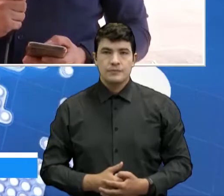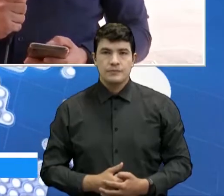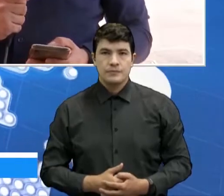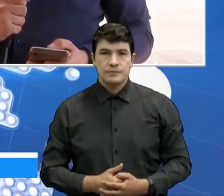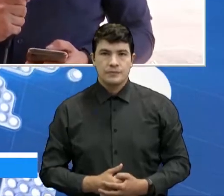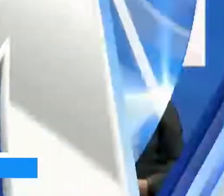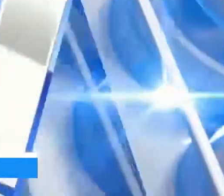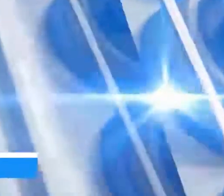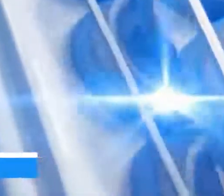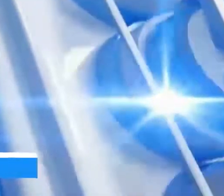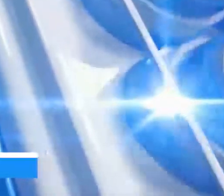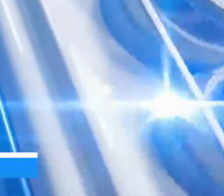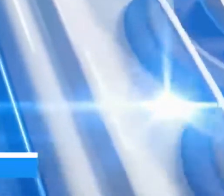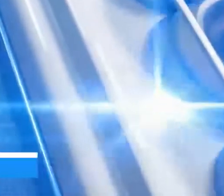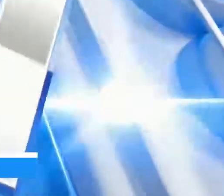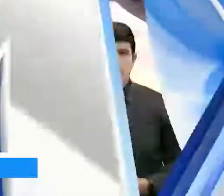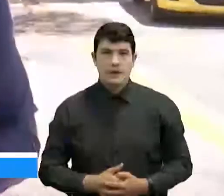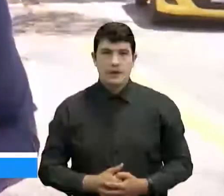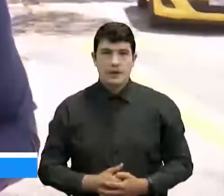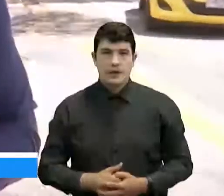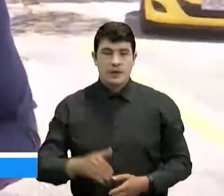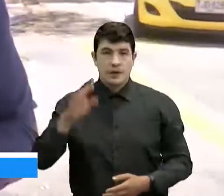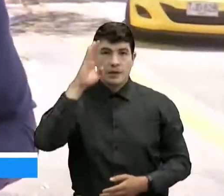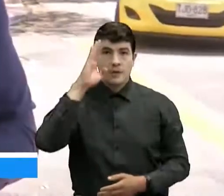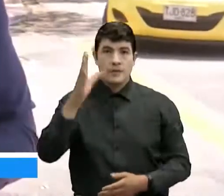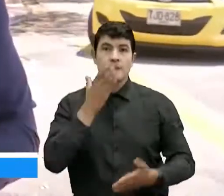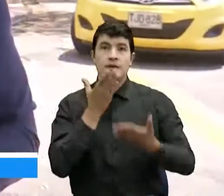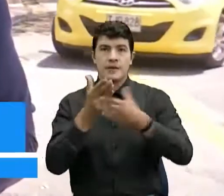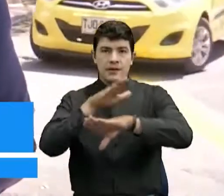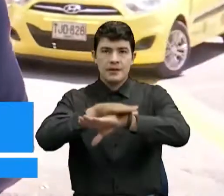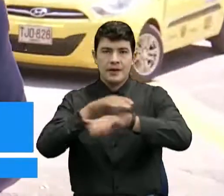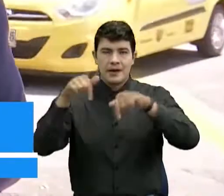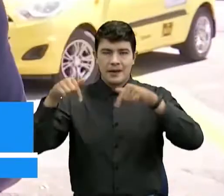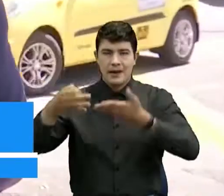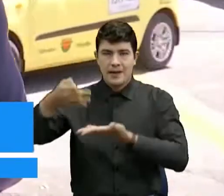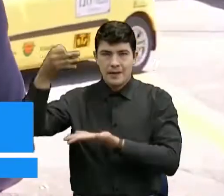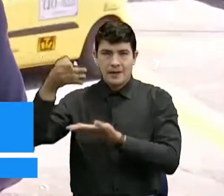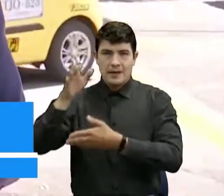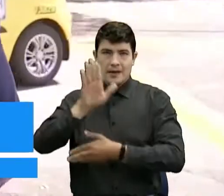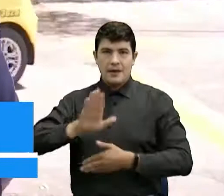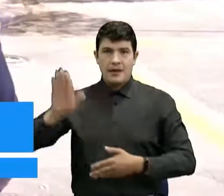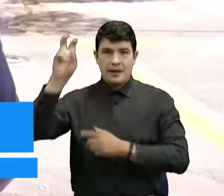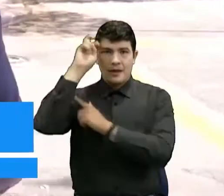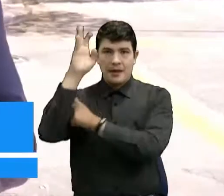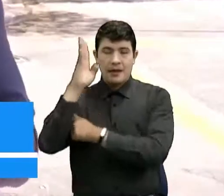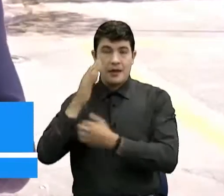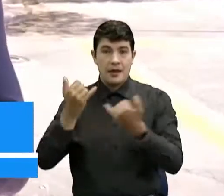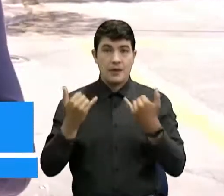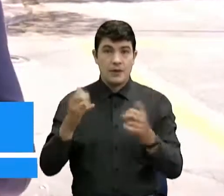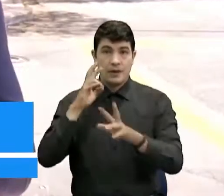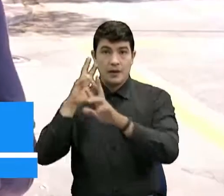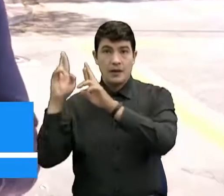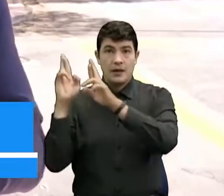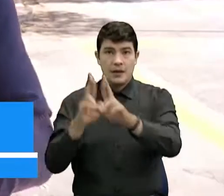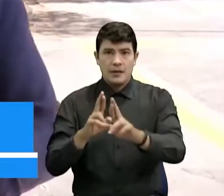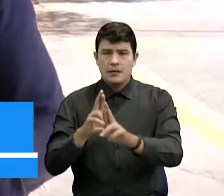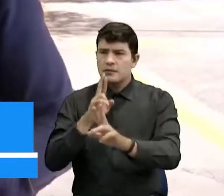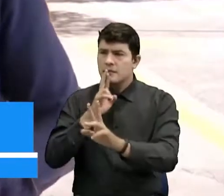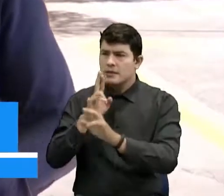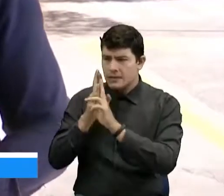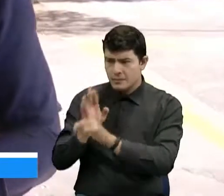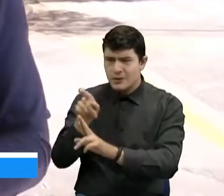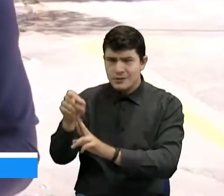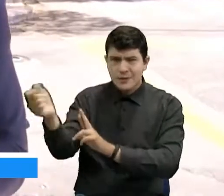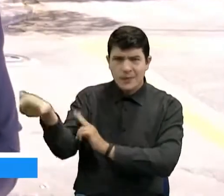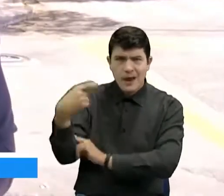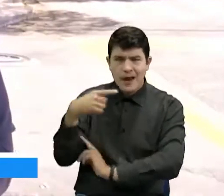Hola, ¿qué tal? Muy buenas tardes. A esta hora los saludamos desde la capital norte santandereana. Cabe resaltar, y respondiendo a su pregunta, que hay